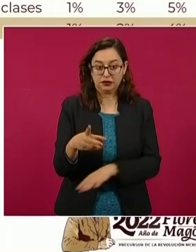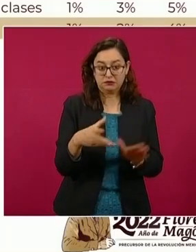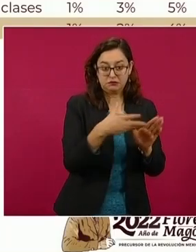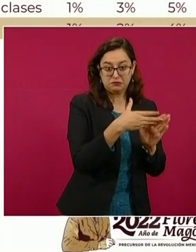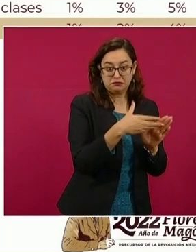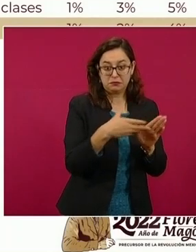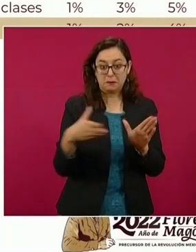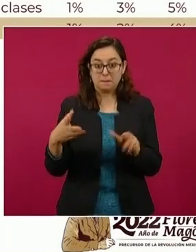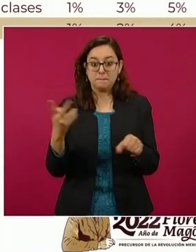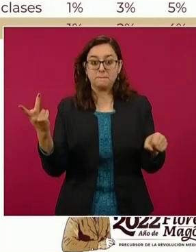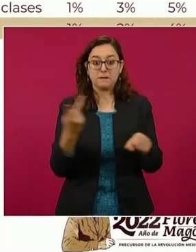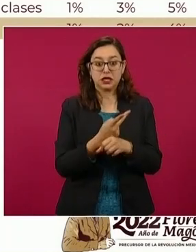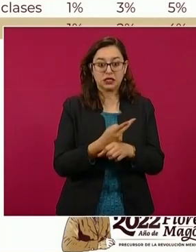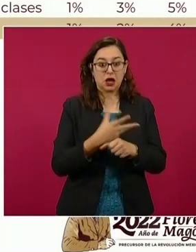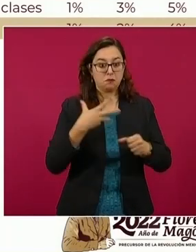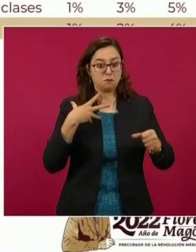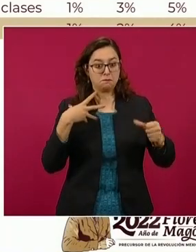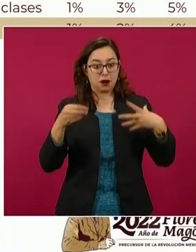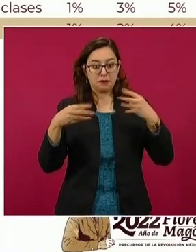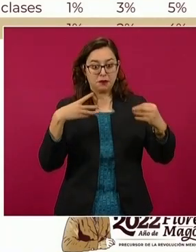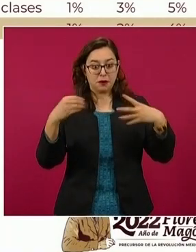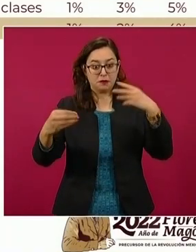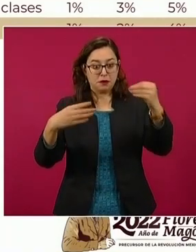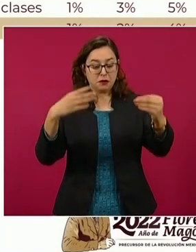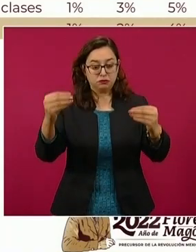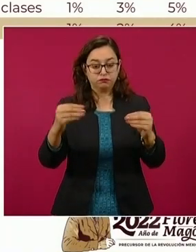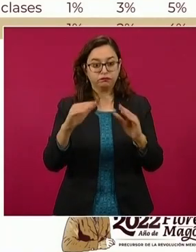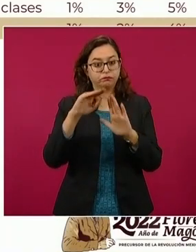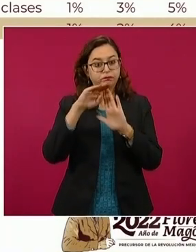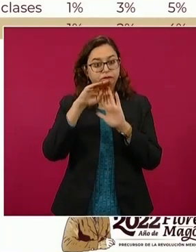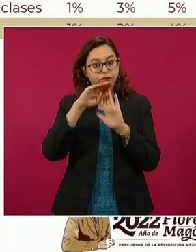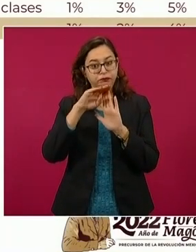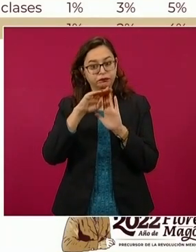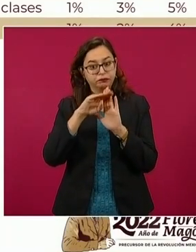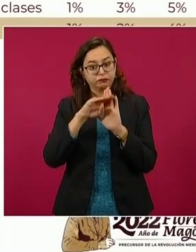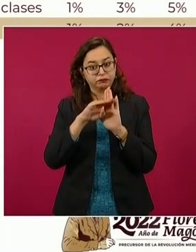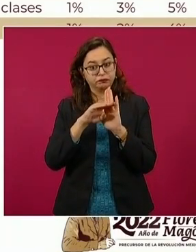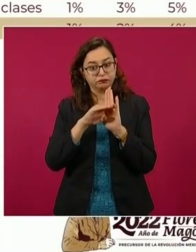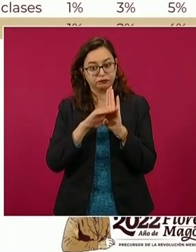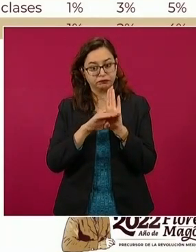fue bajando el número de contagios en niños, niñas y adolescentes.